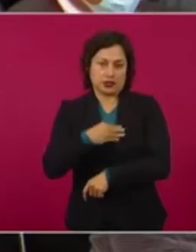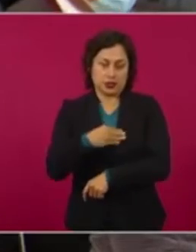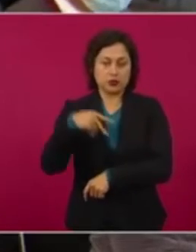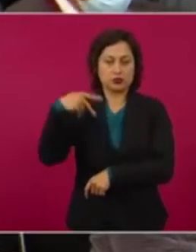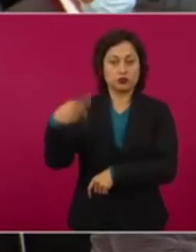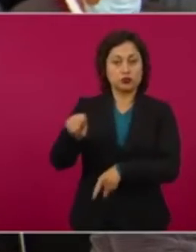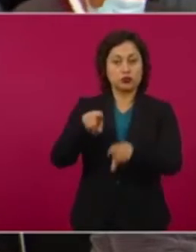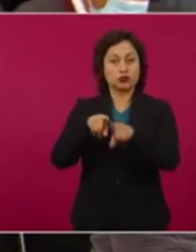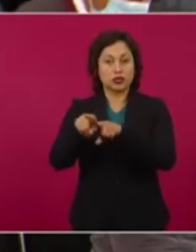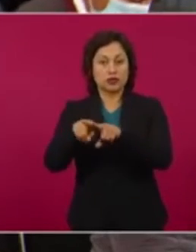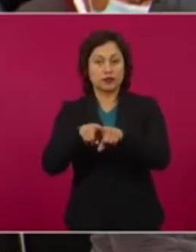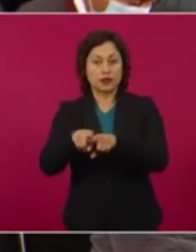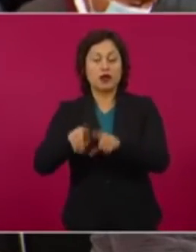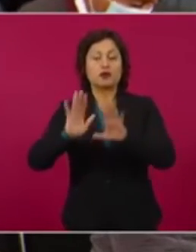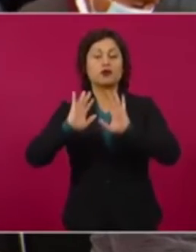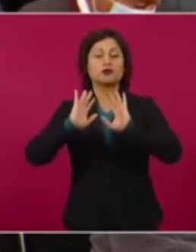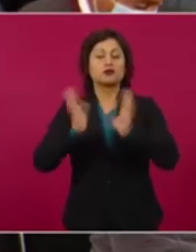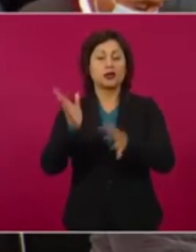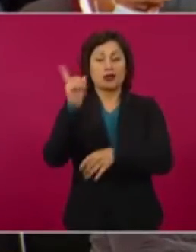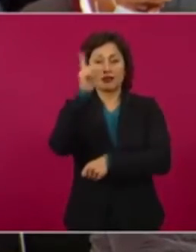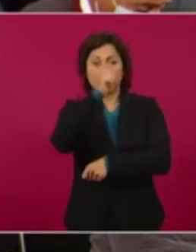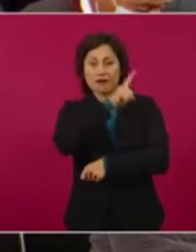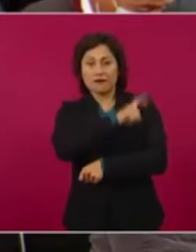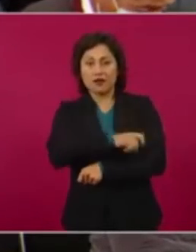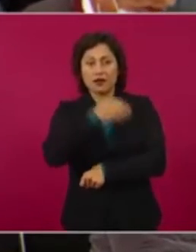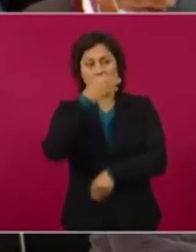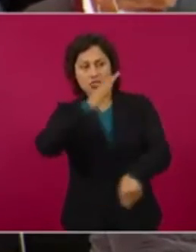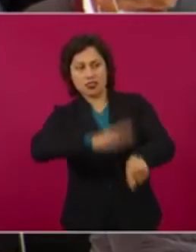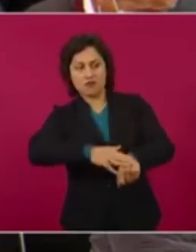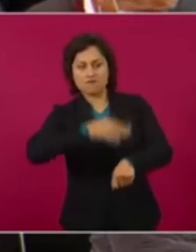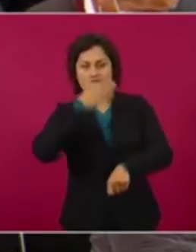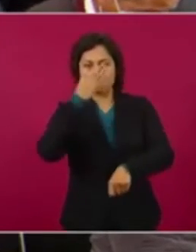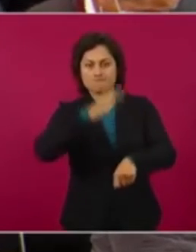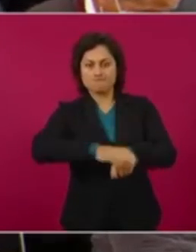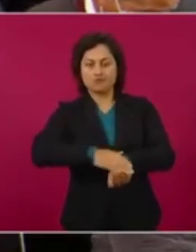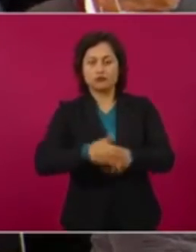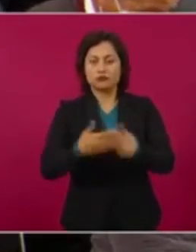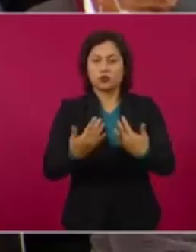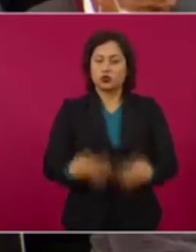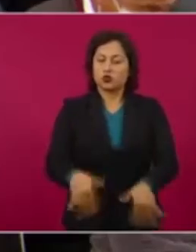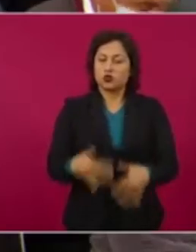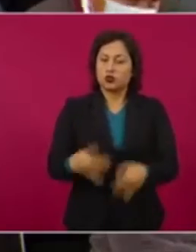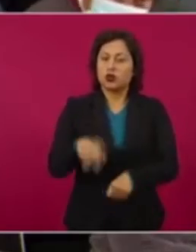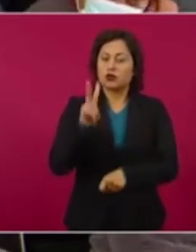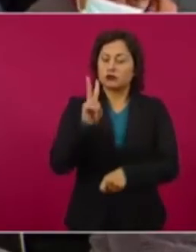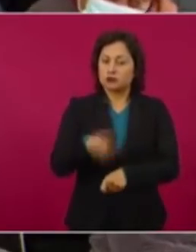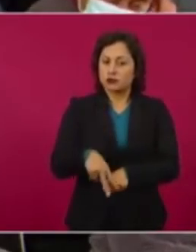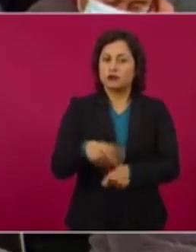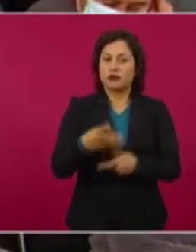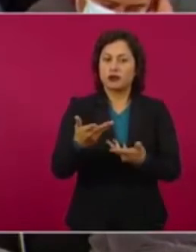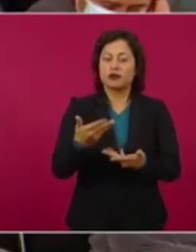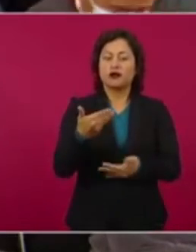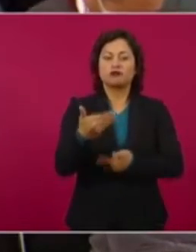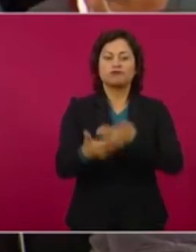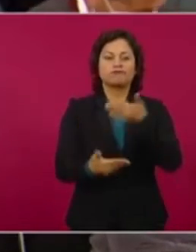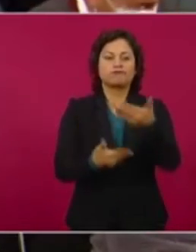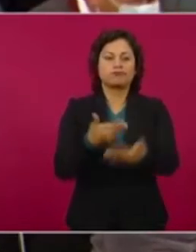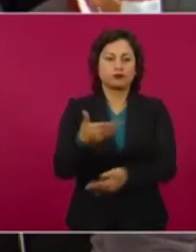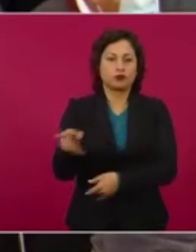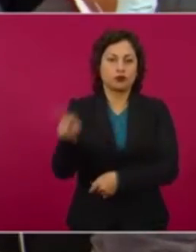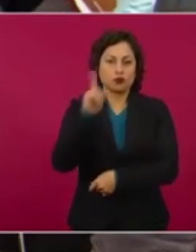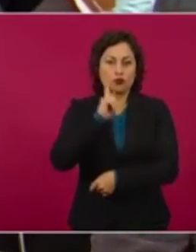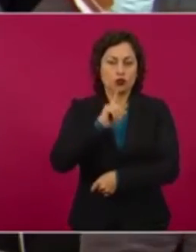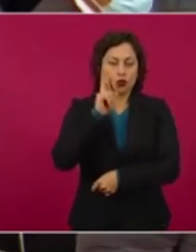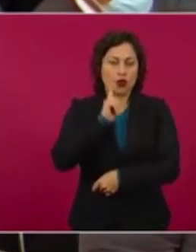hermanos han sido amenazados y con todo y esas amenazas la señora continuó pues con esta intención